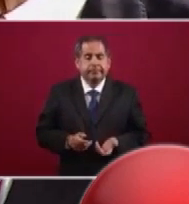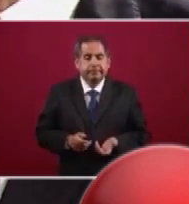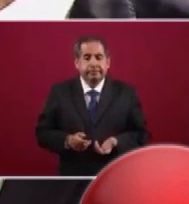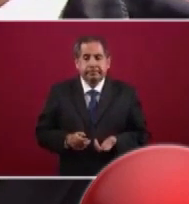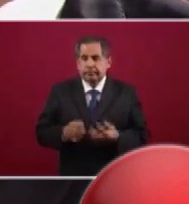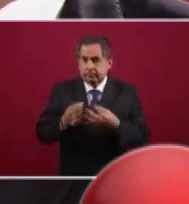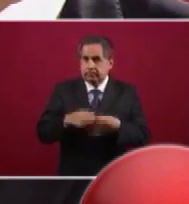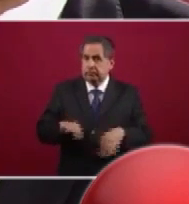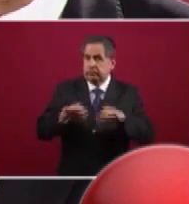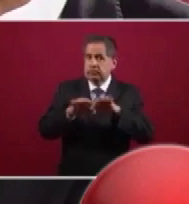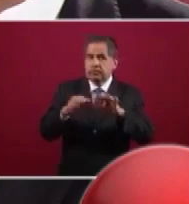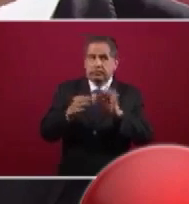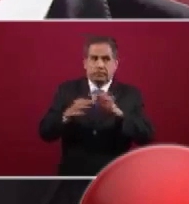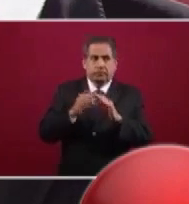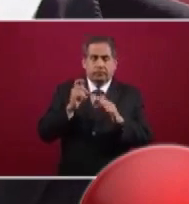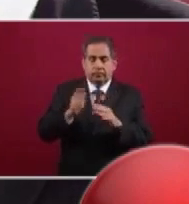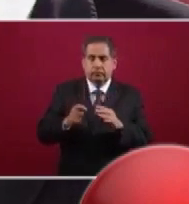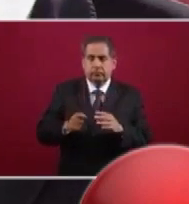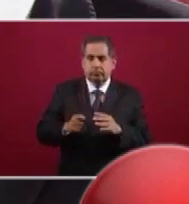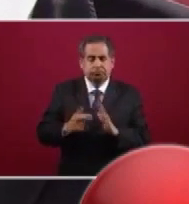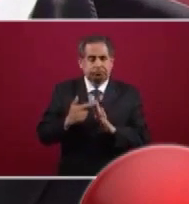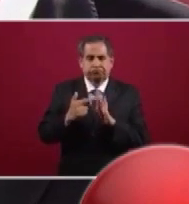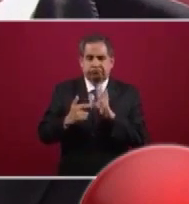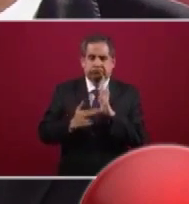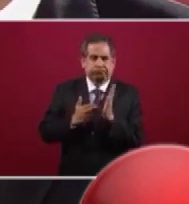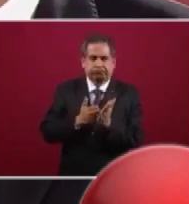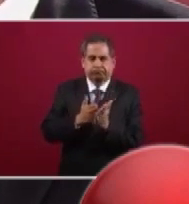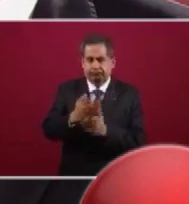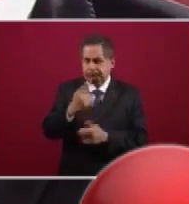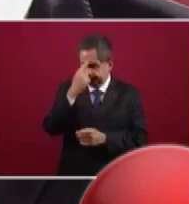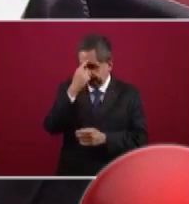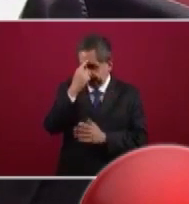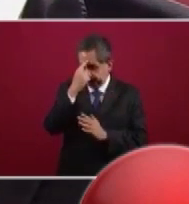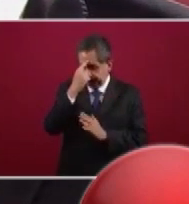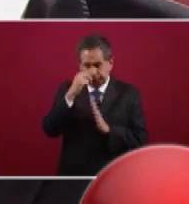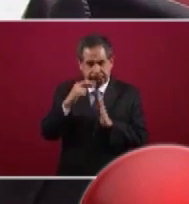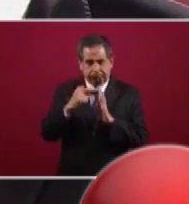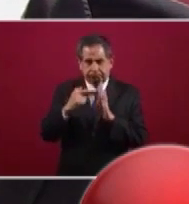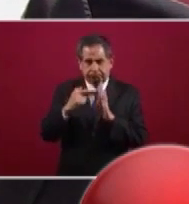la importancia de los principios, de los ideales.